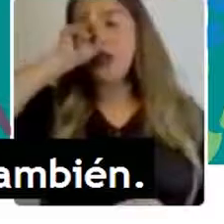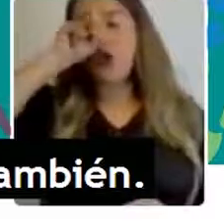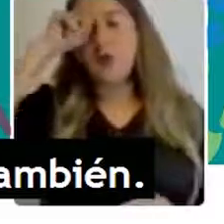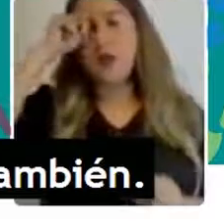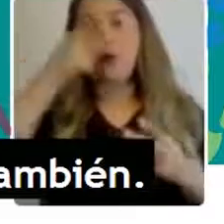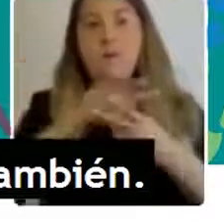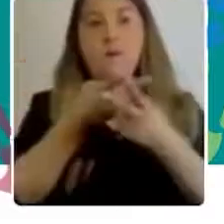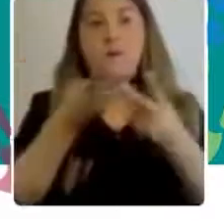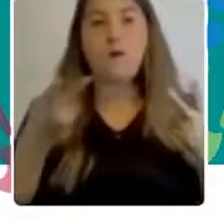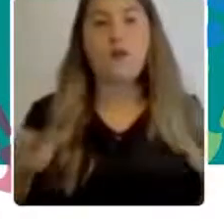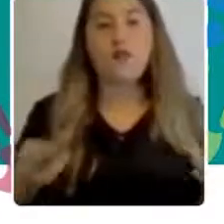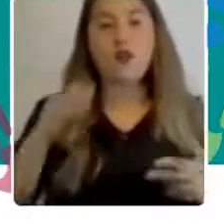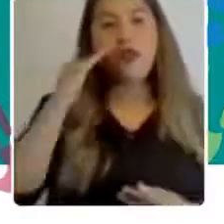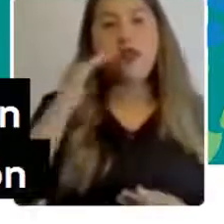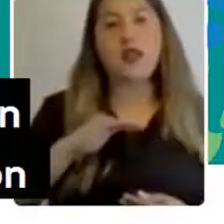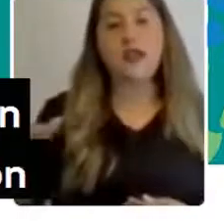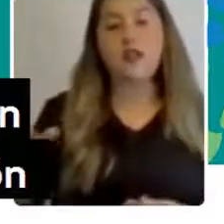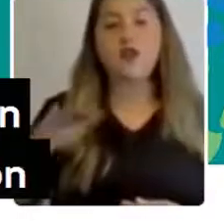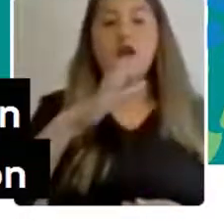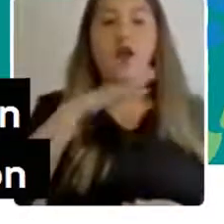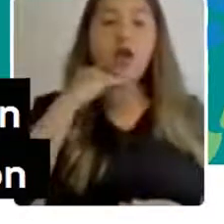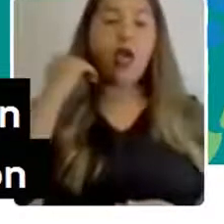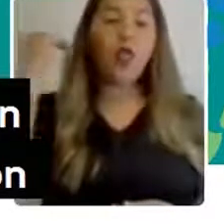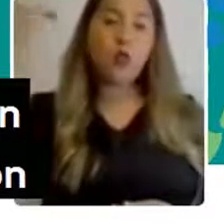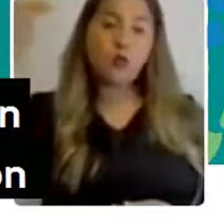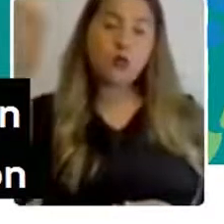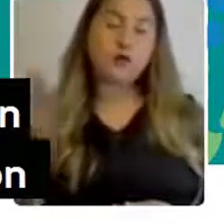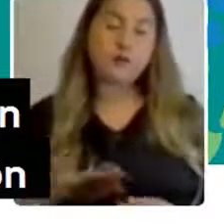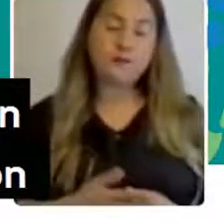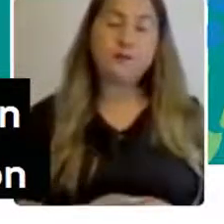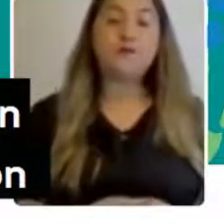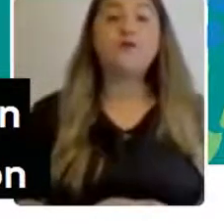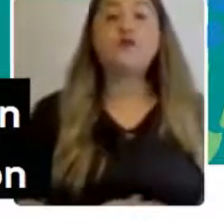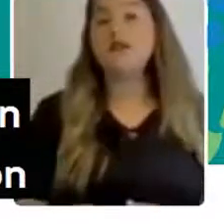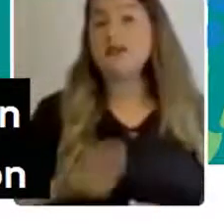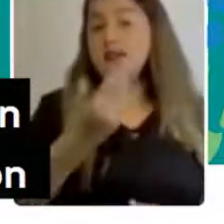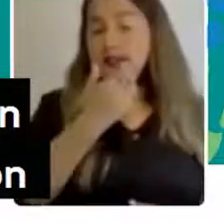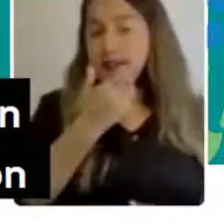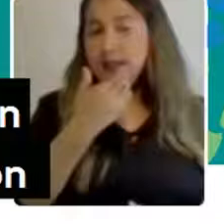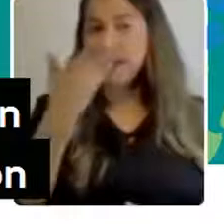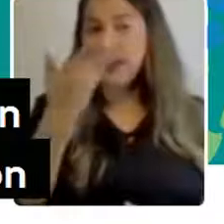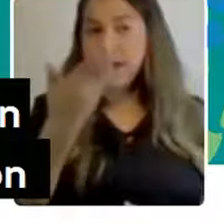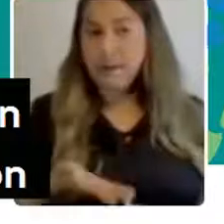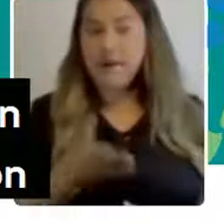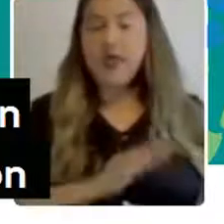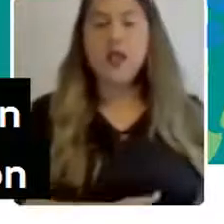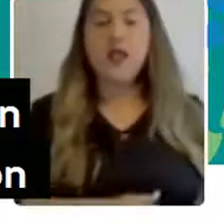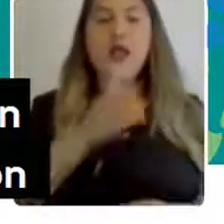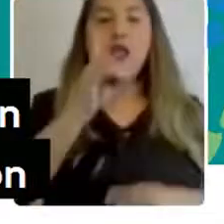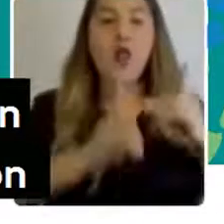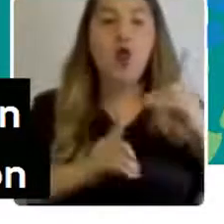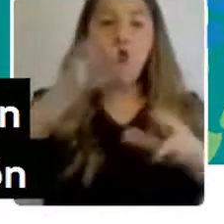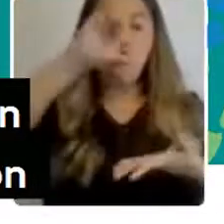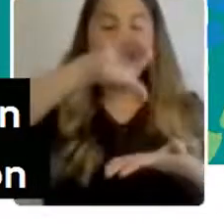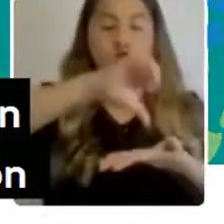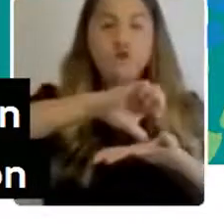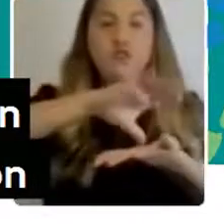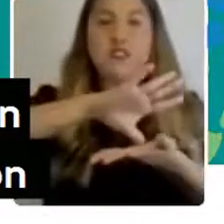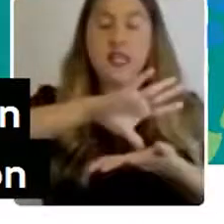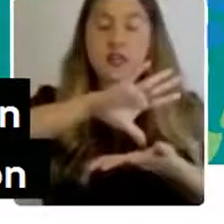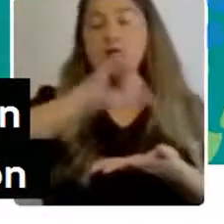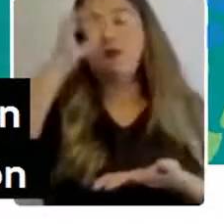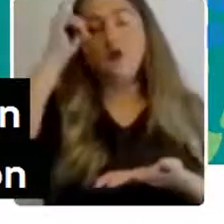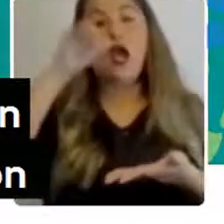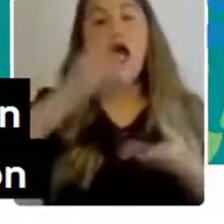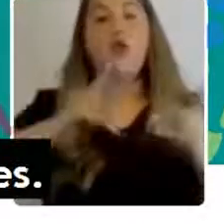casos adultos también, que también en algunos centros se ha avanzado en poder